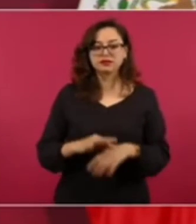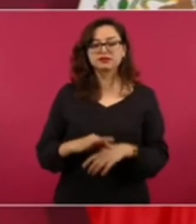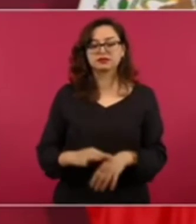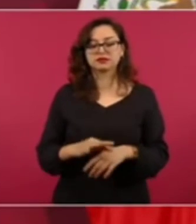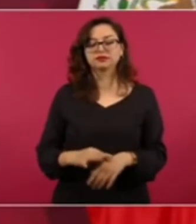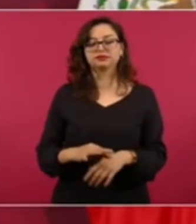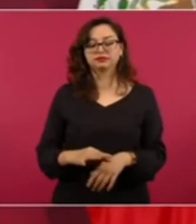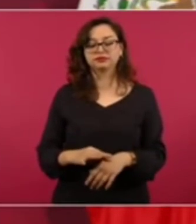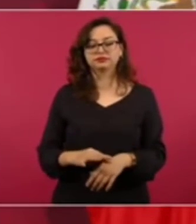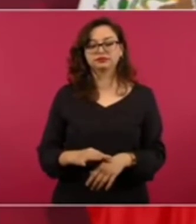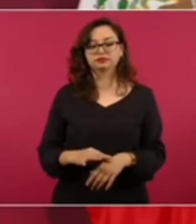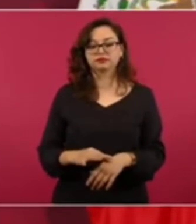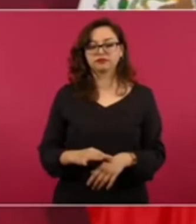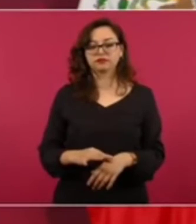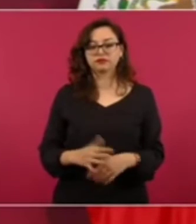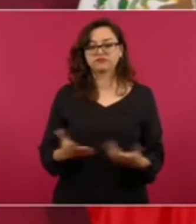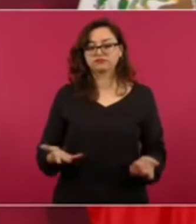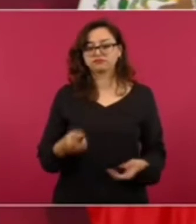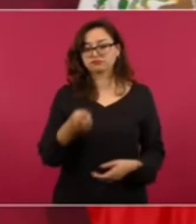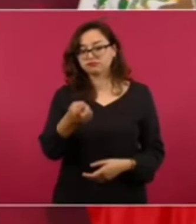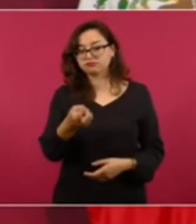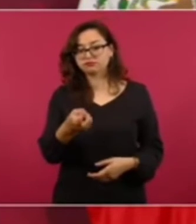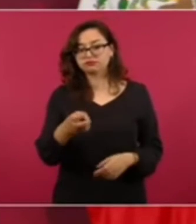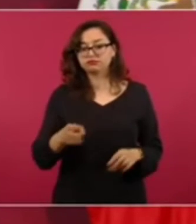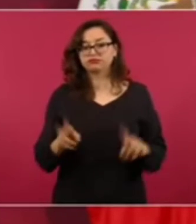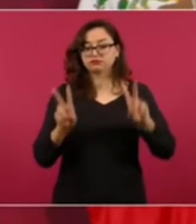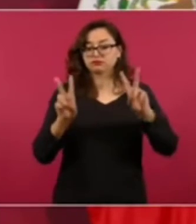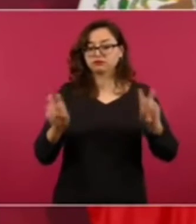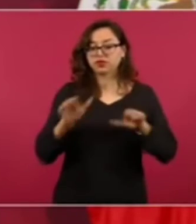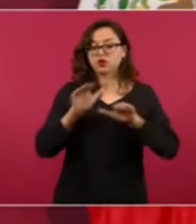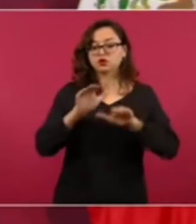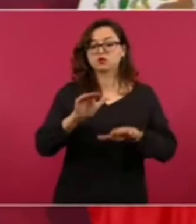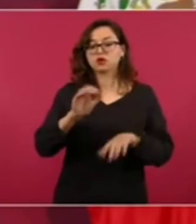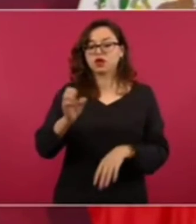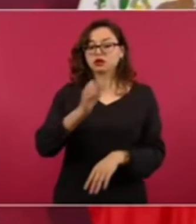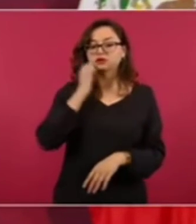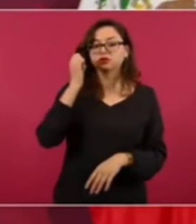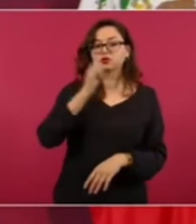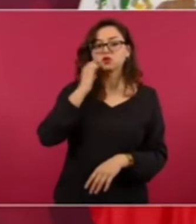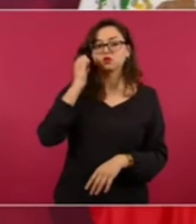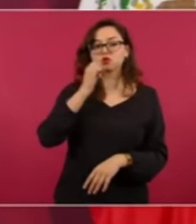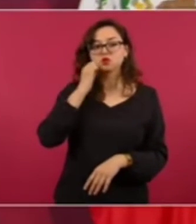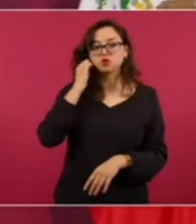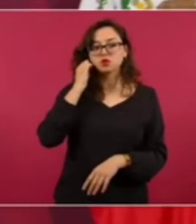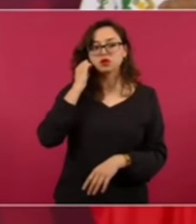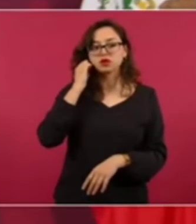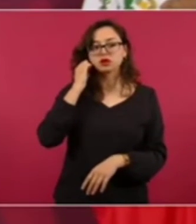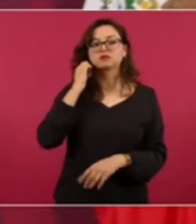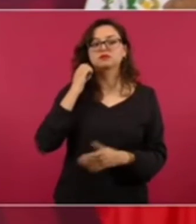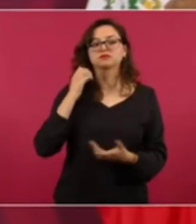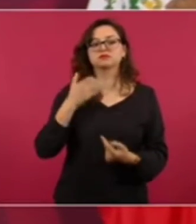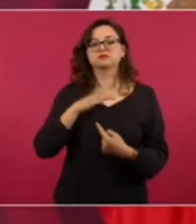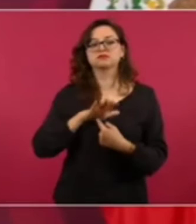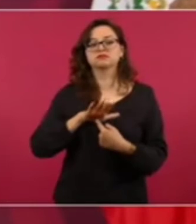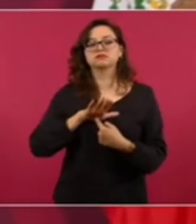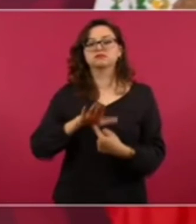Entonces, lo de las escuelas, de las normales, lo vamos